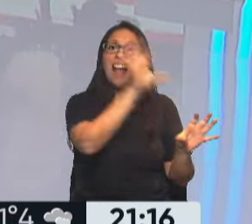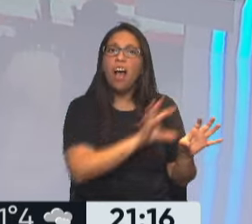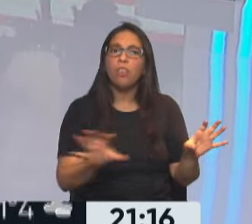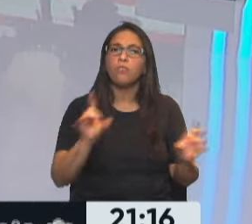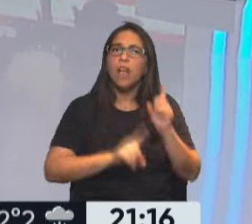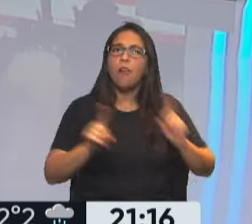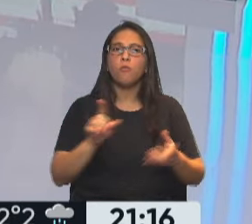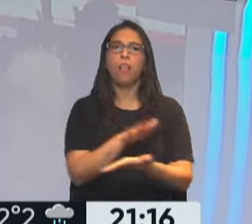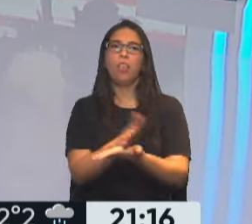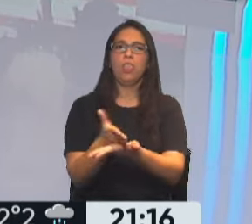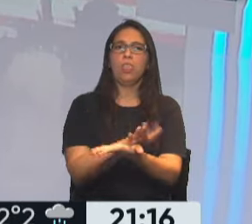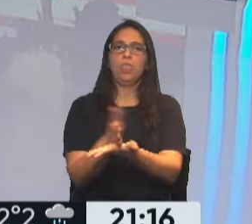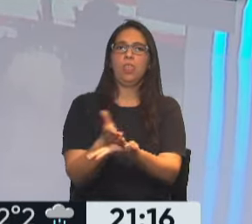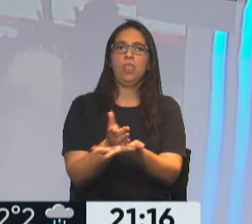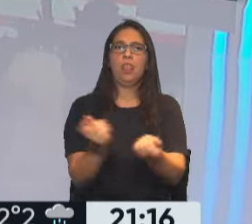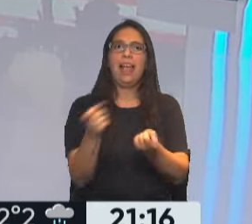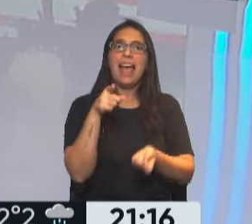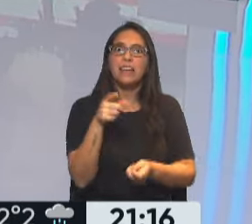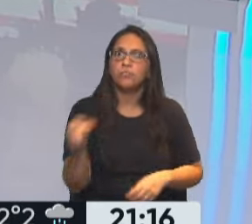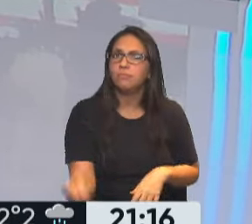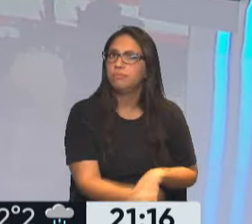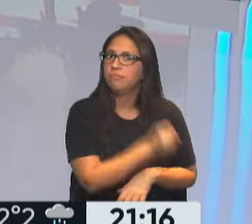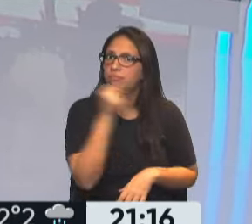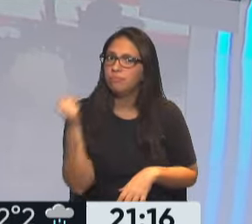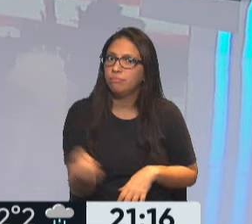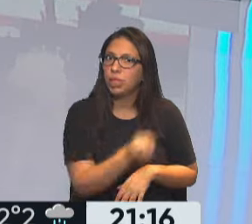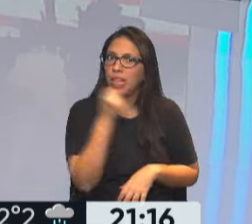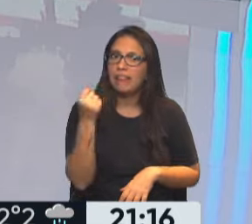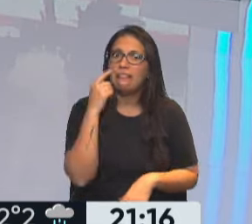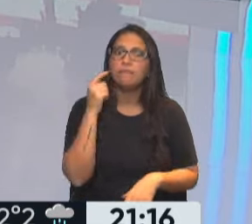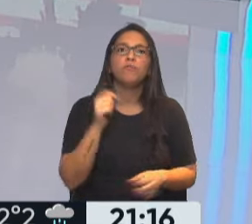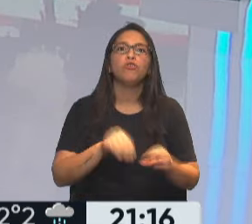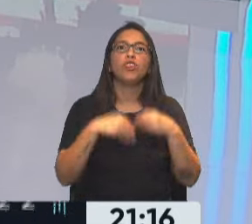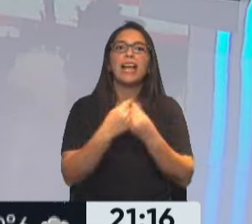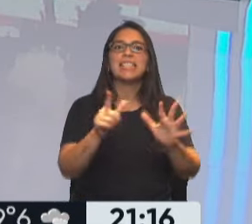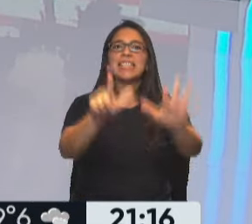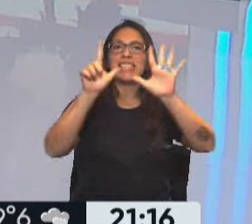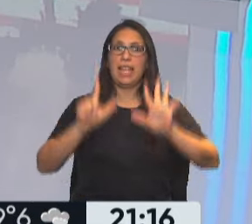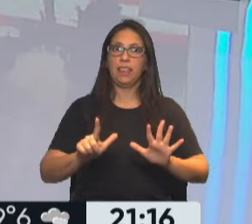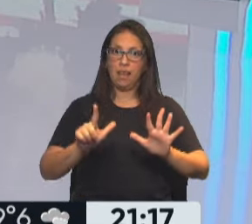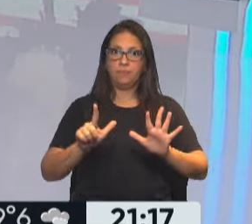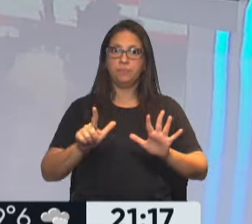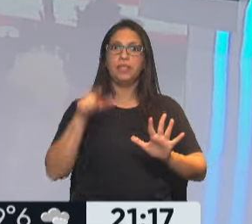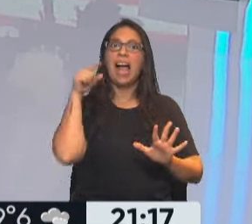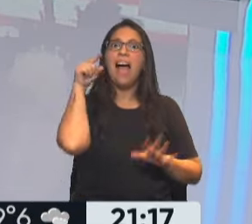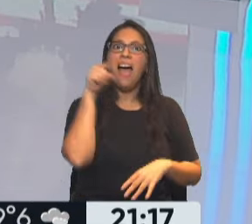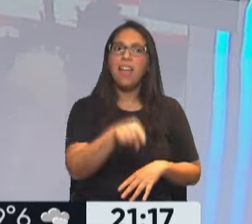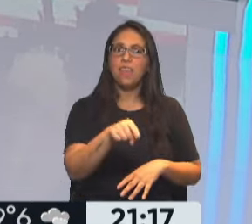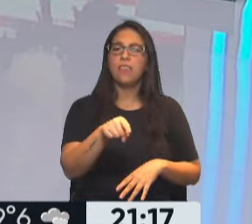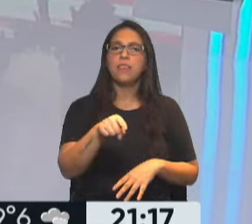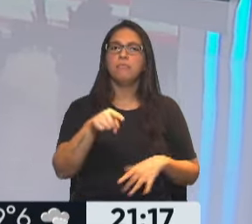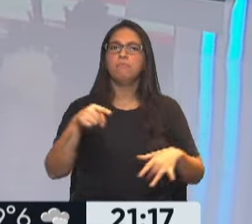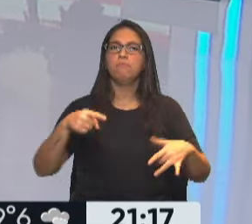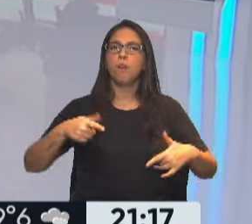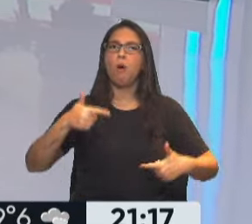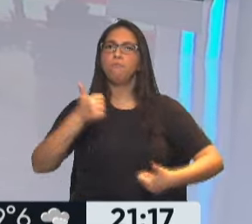estados pendulares, que son los estados claves. En este caso son siete, los vamos a ver, porque acá es donde está la real disputa